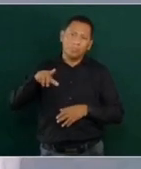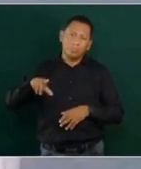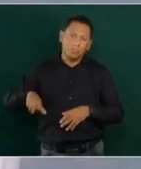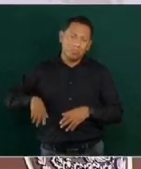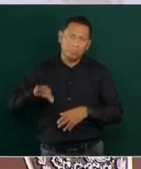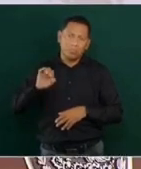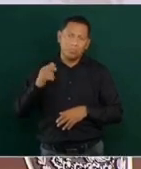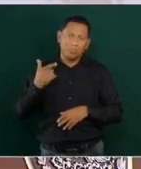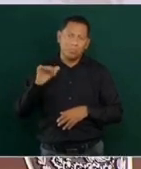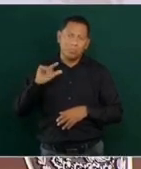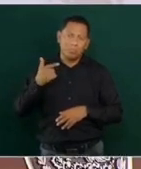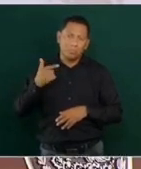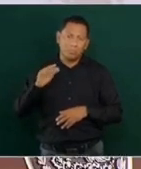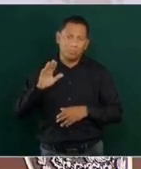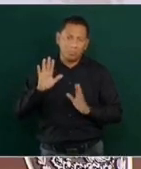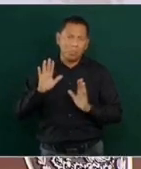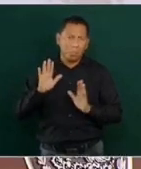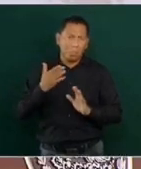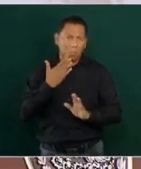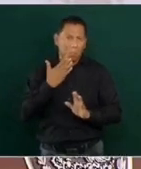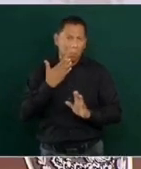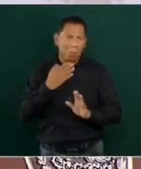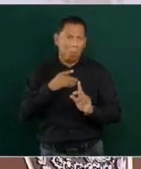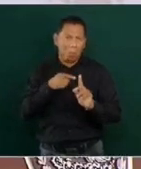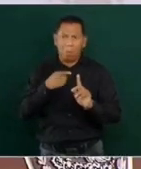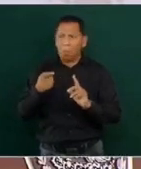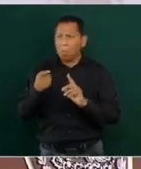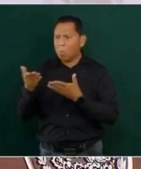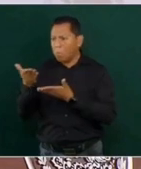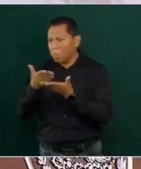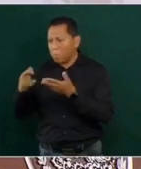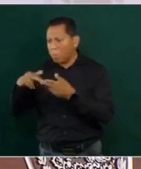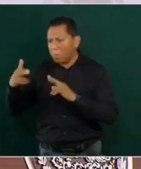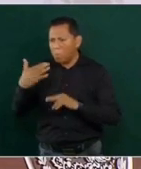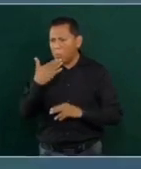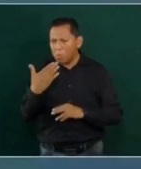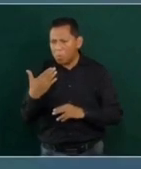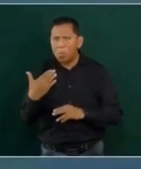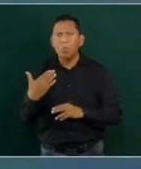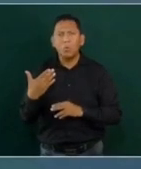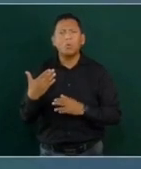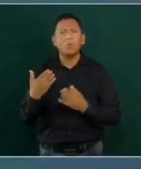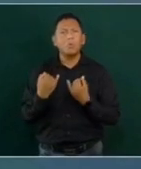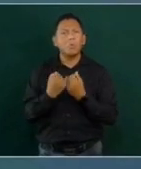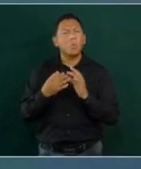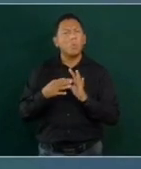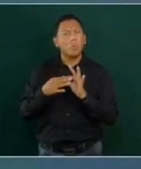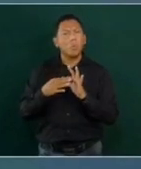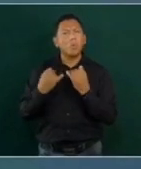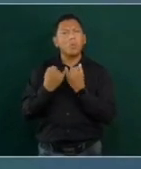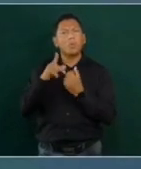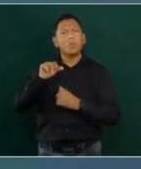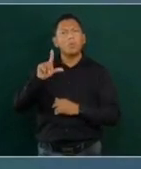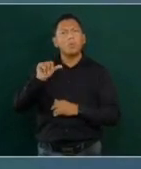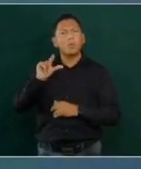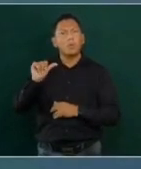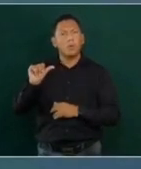Desde luego, una muy buena relación con nosotros, pero también con Lula.